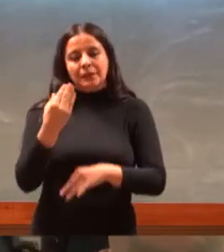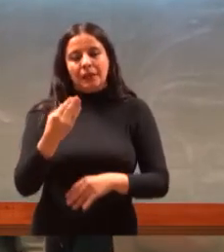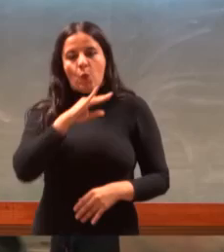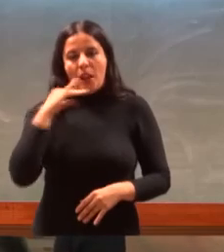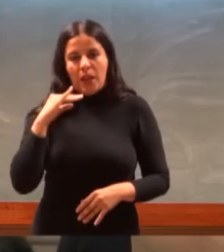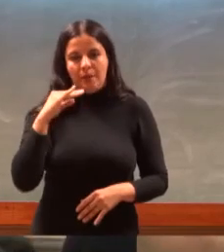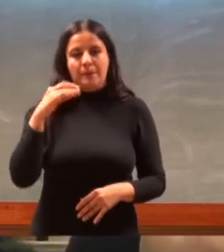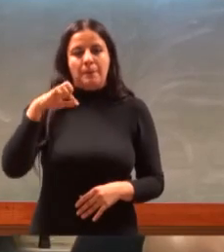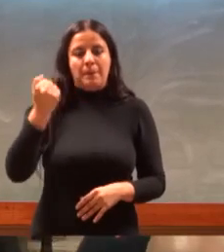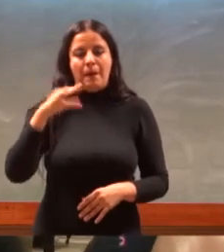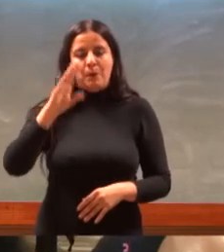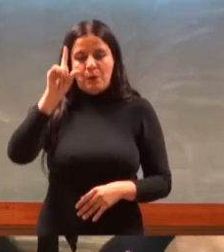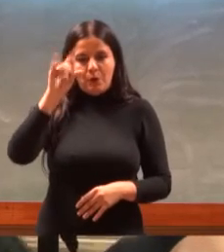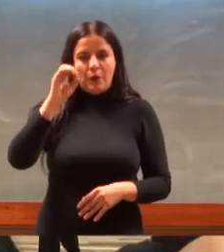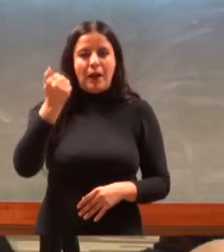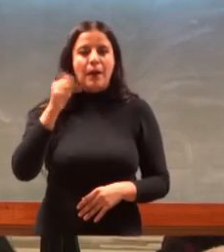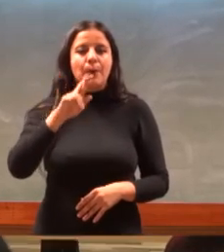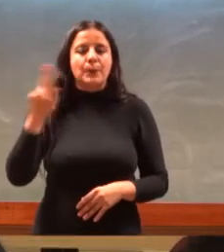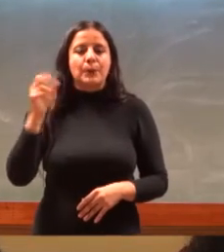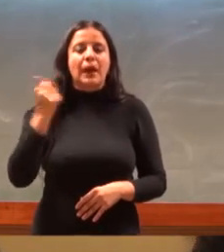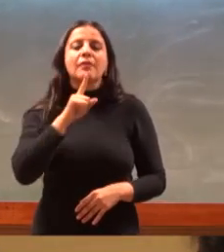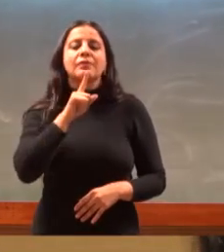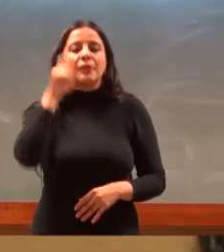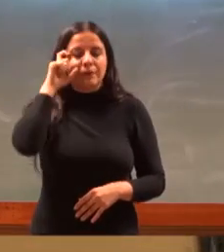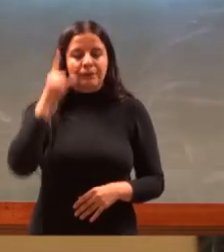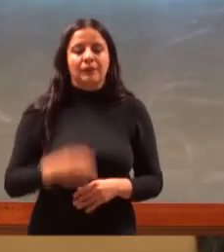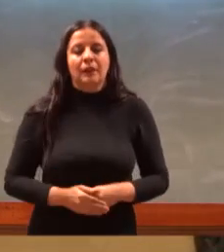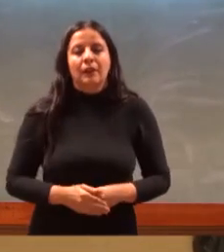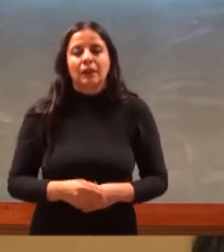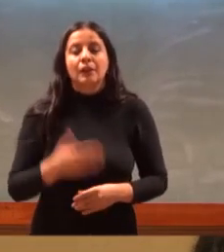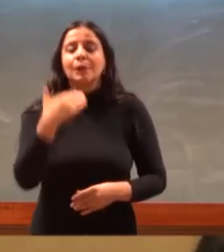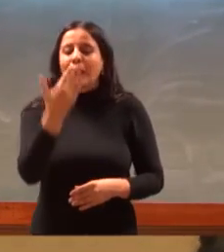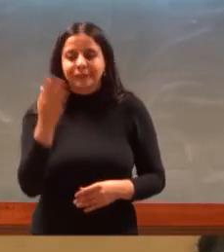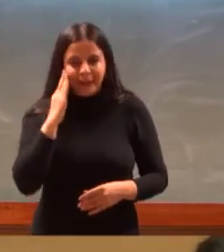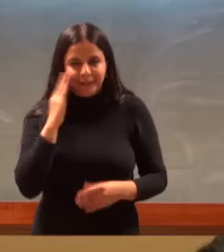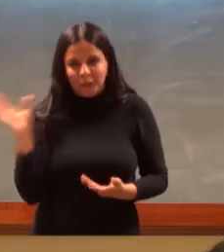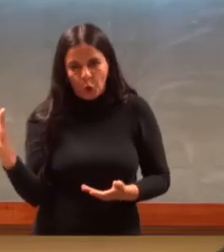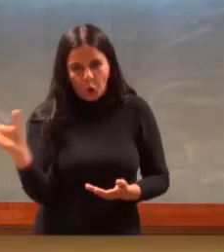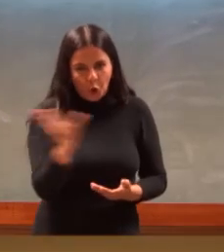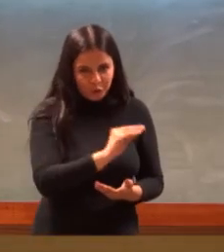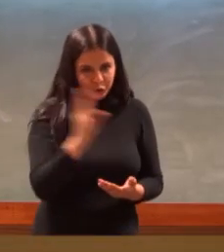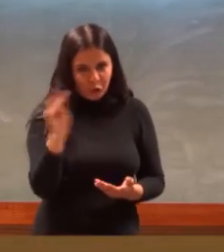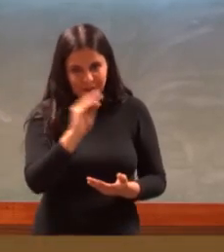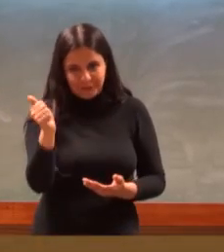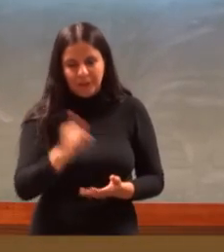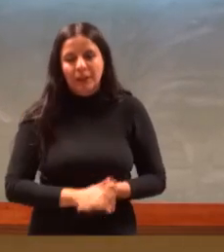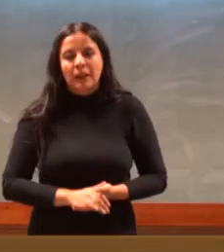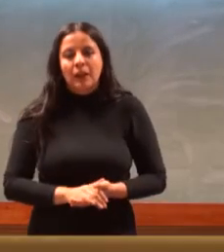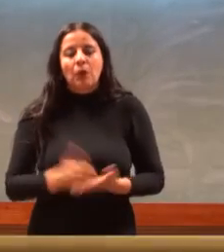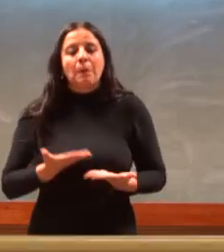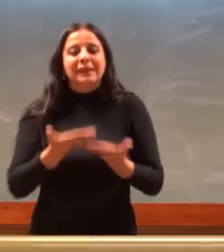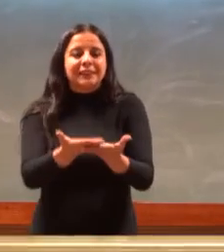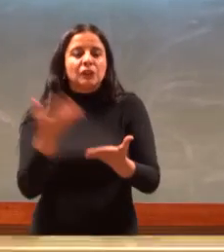abrate Bueno buenas tardes a todos y todas en realidad general lo que desde la lista proyección cambio